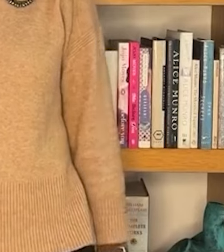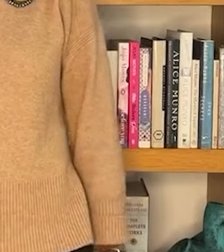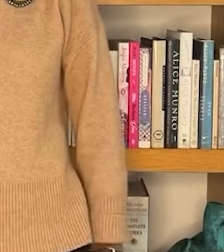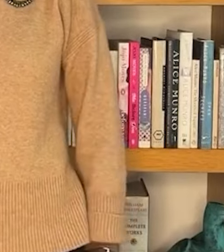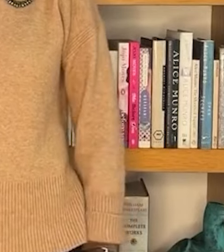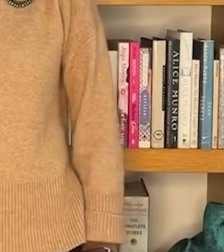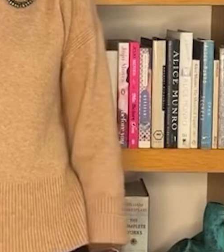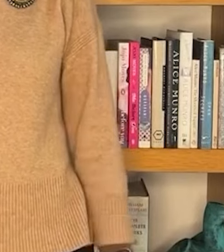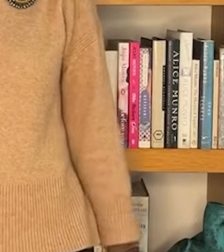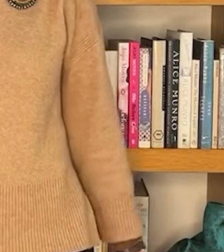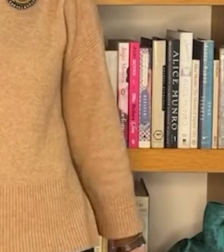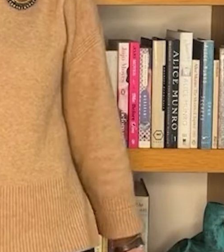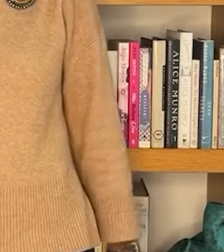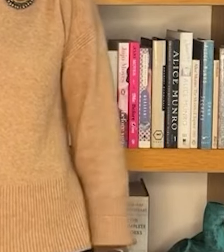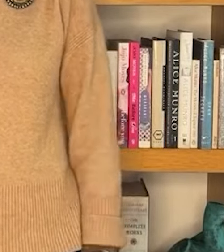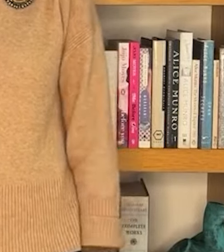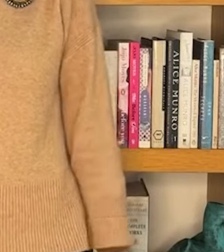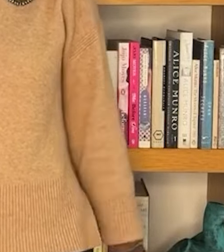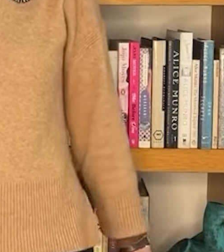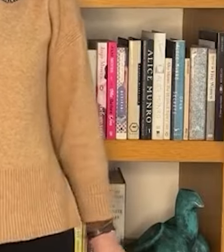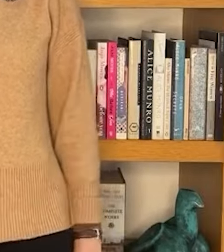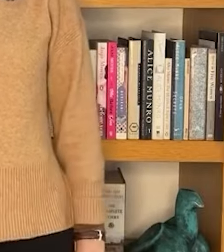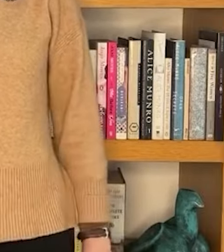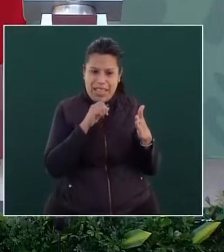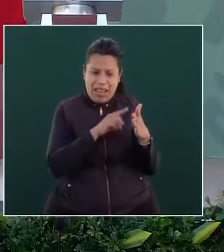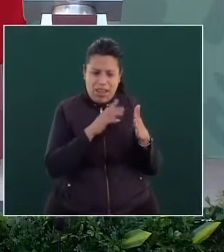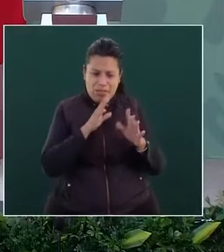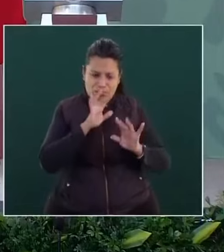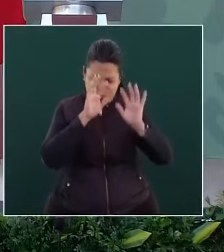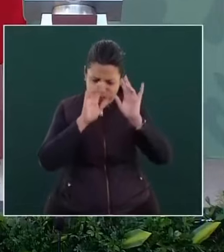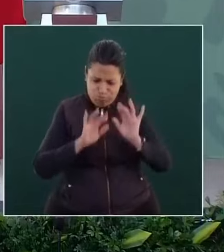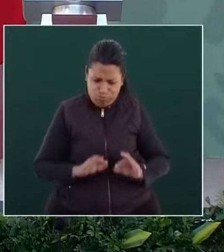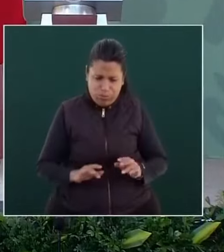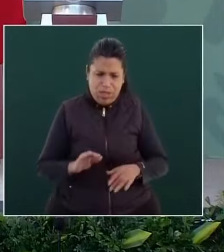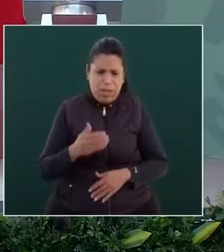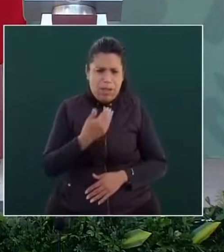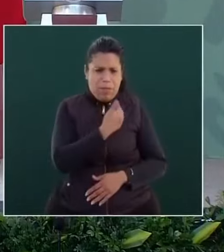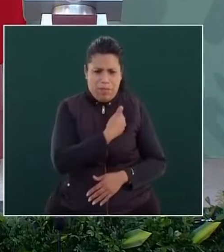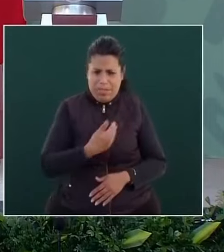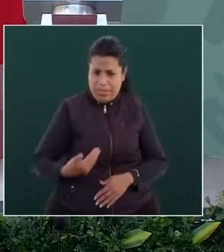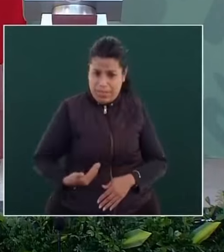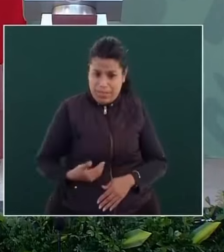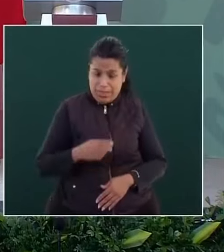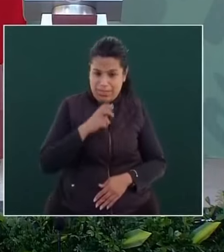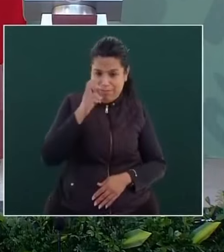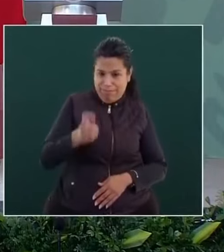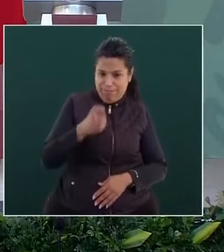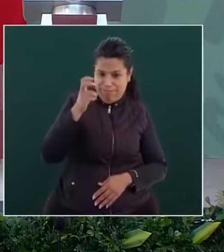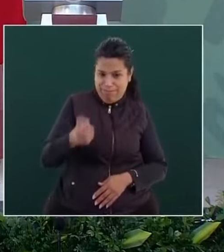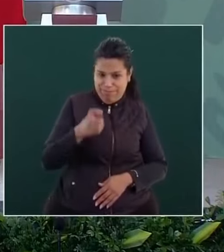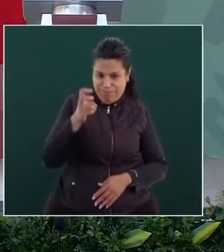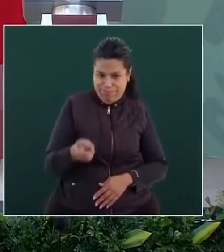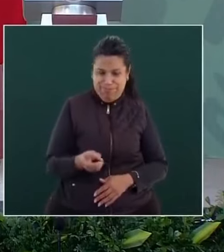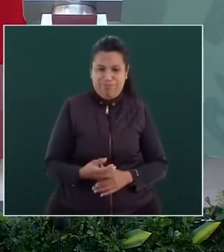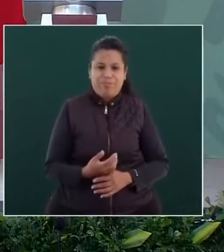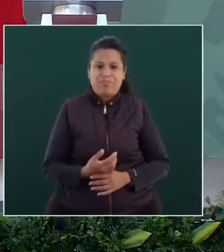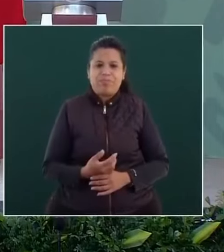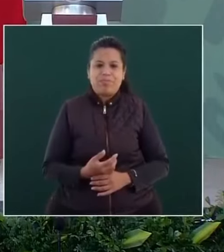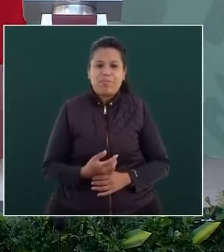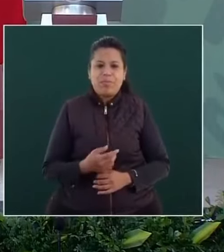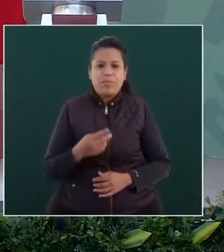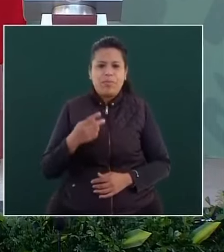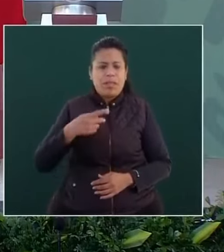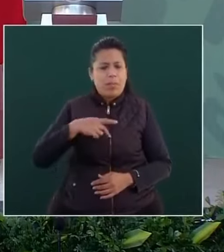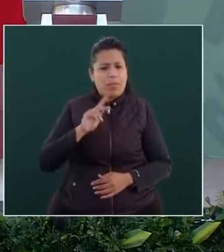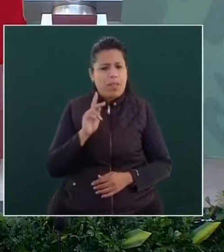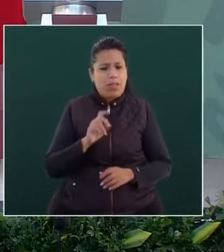defender derechos atropellados de manera impune, agregó. Asimismo, señaló que el mandatario federal ha abusado de su poder, por lo que el